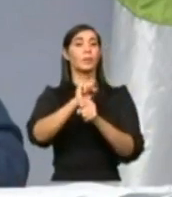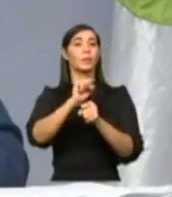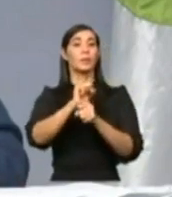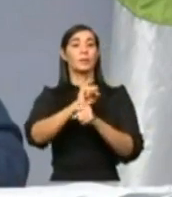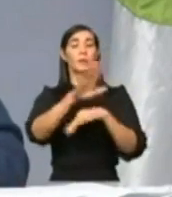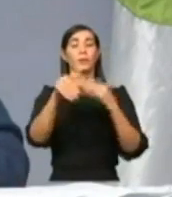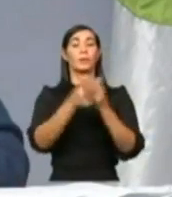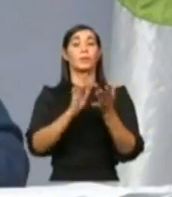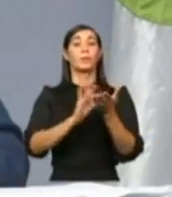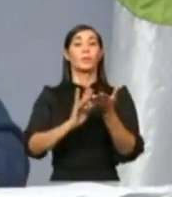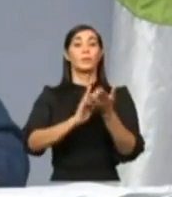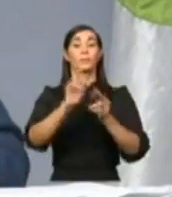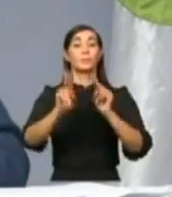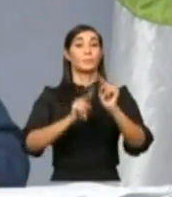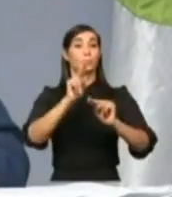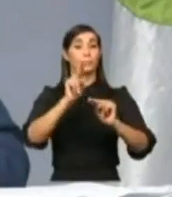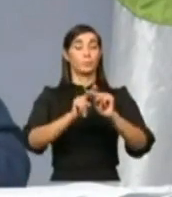del Laboratorio Nacional.